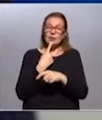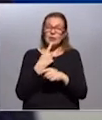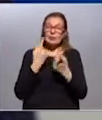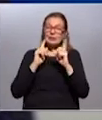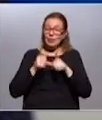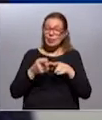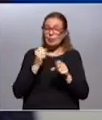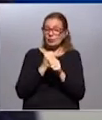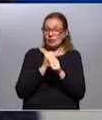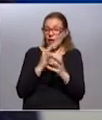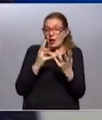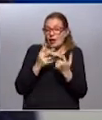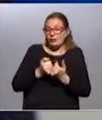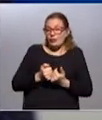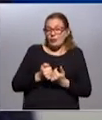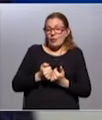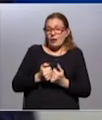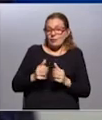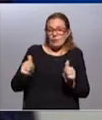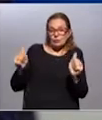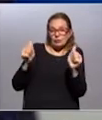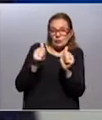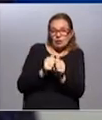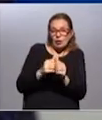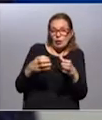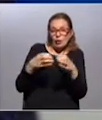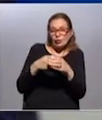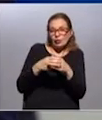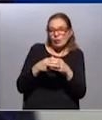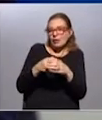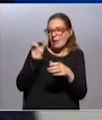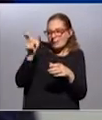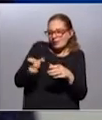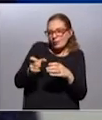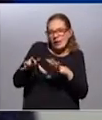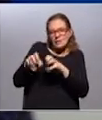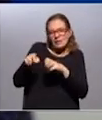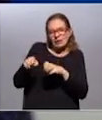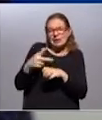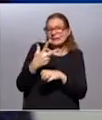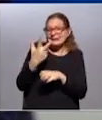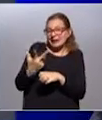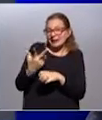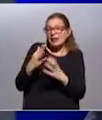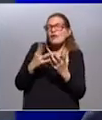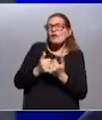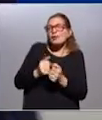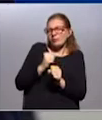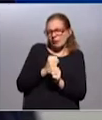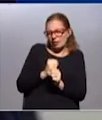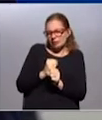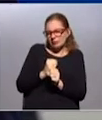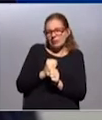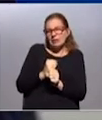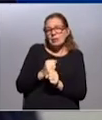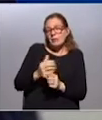en forma muy unida con los consejos vecinales nosotros tenemos tres hijos vecinales y bueno